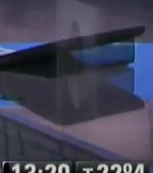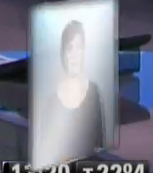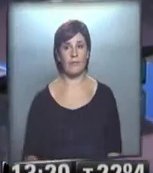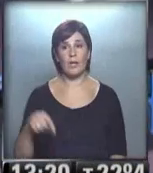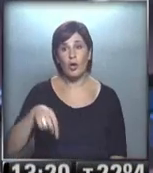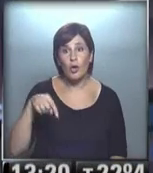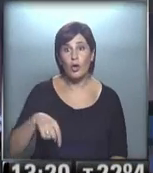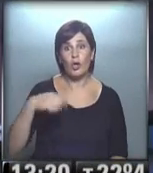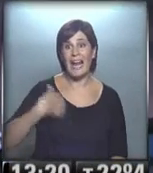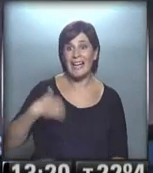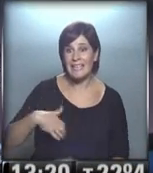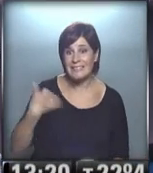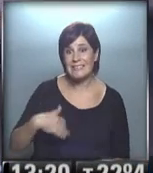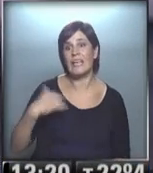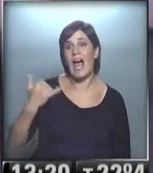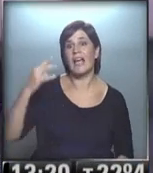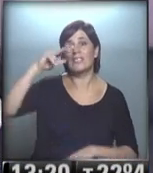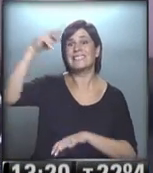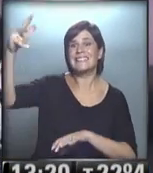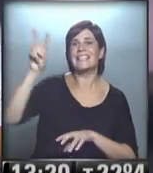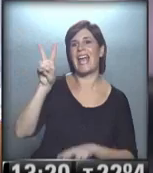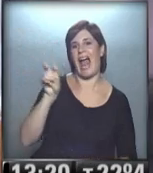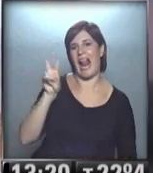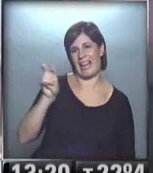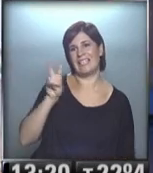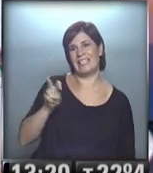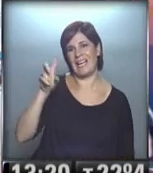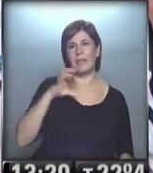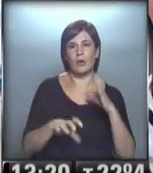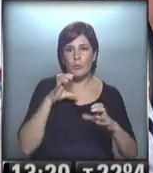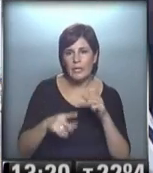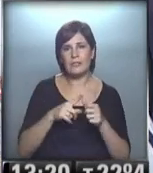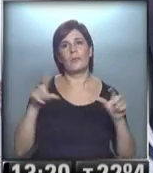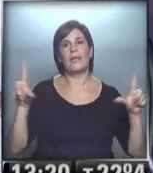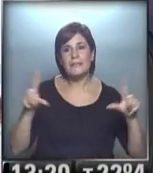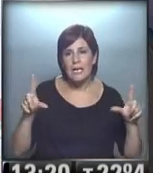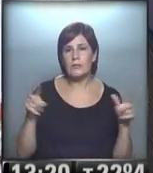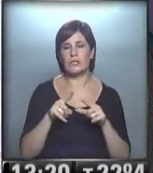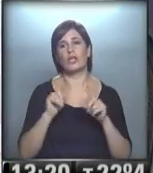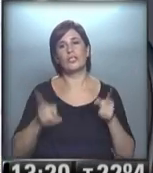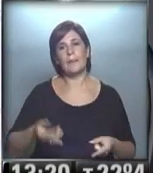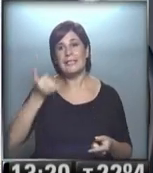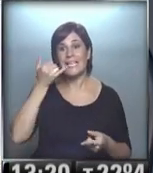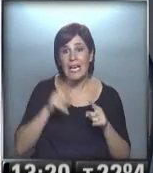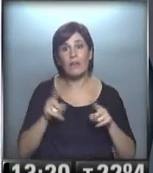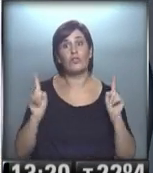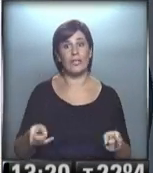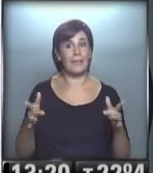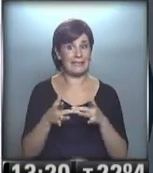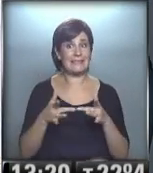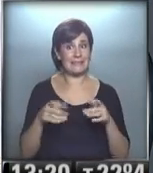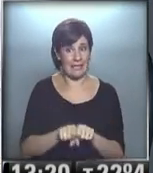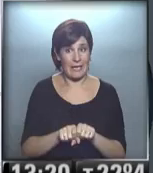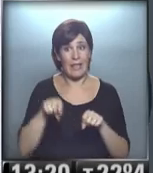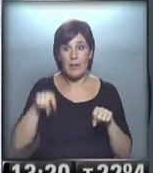hoy nuestro país está alquilando un satélite de comunicaciones que brinda televisión también servicio de telefonía y de internet la gran